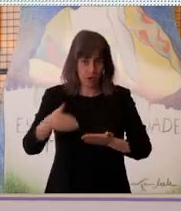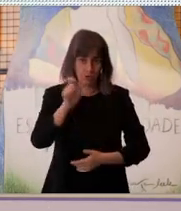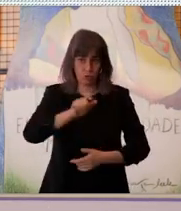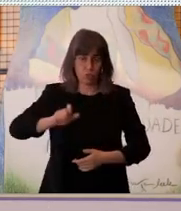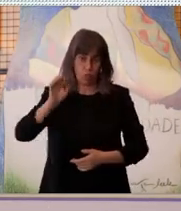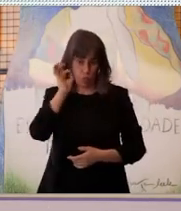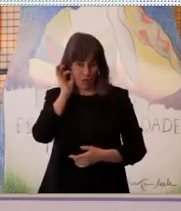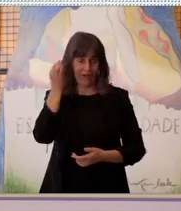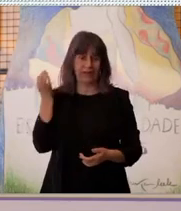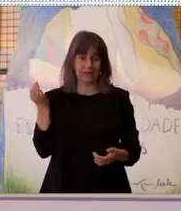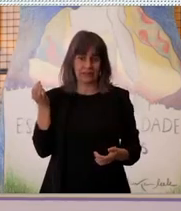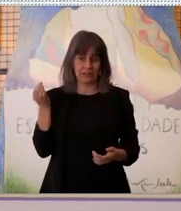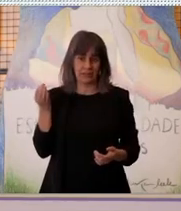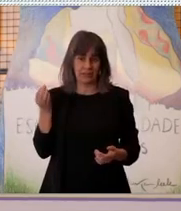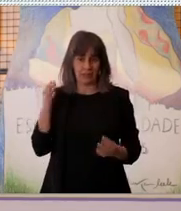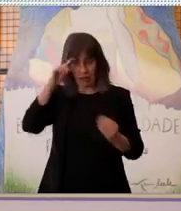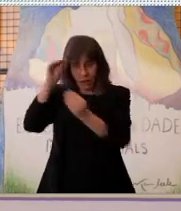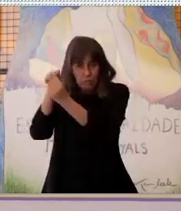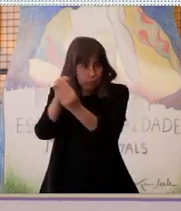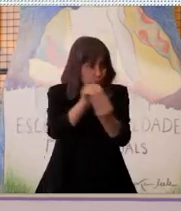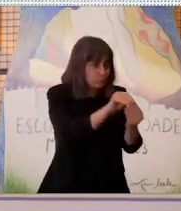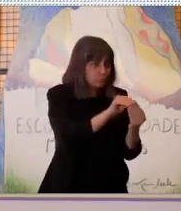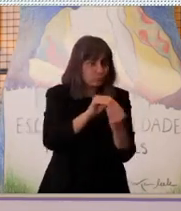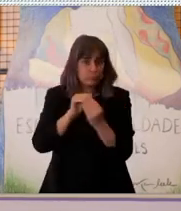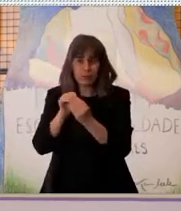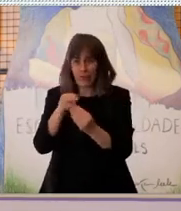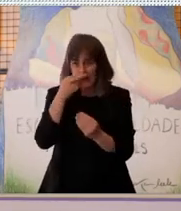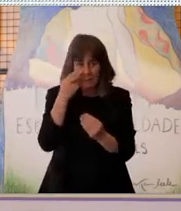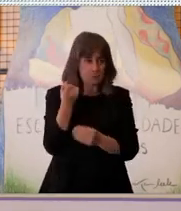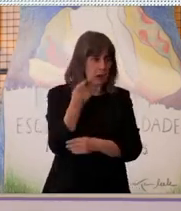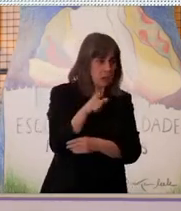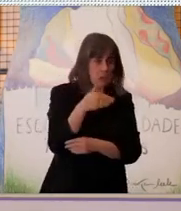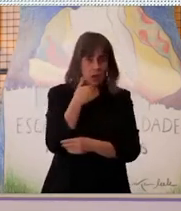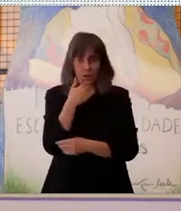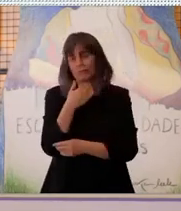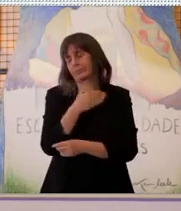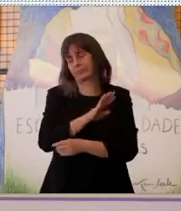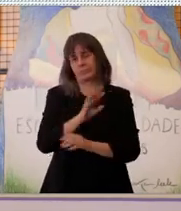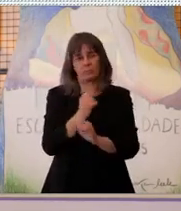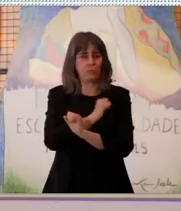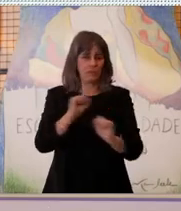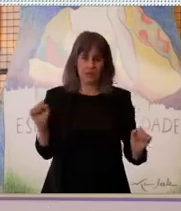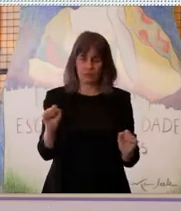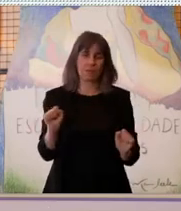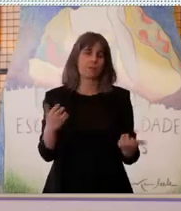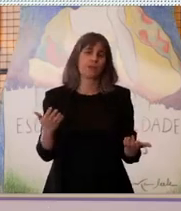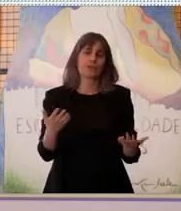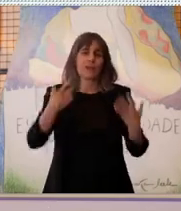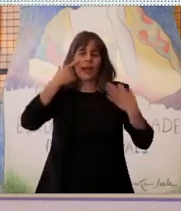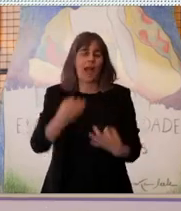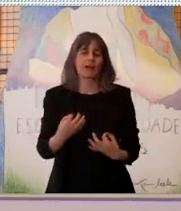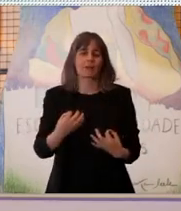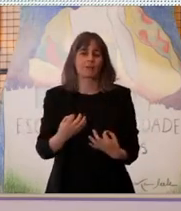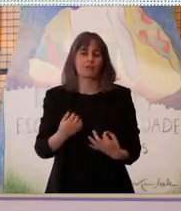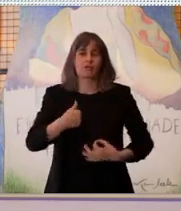de todo no son siquiera parecidos y es complejo dar forma ya no hablo de